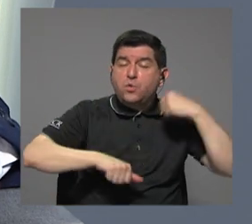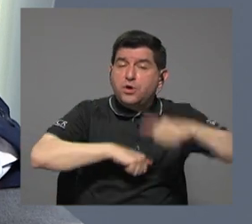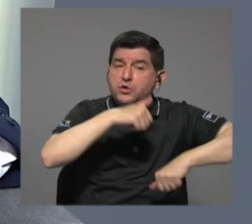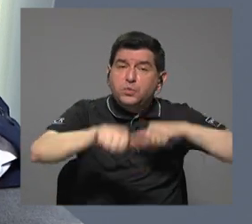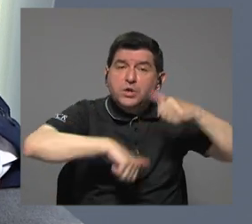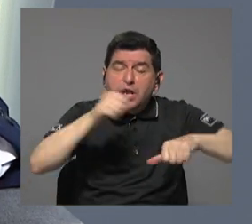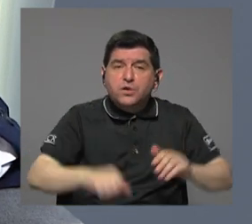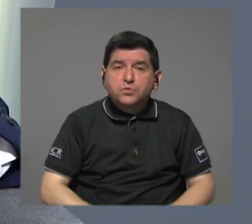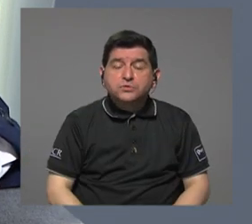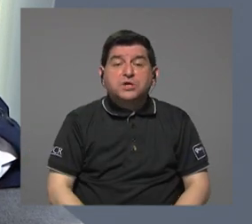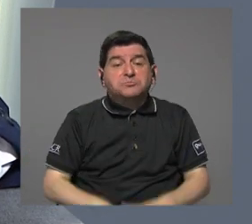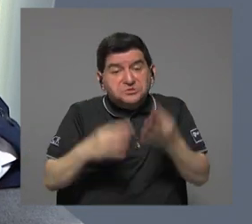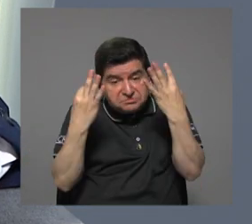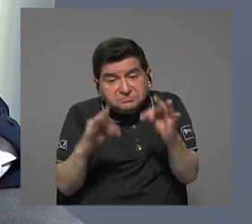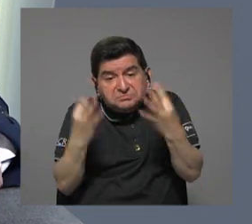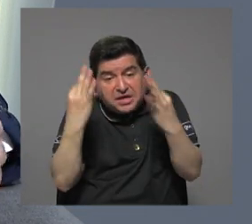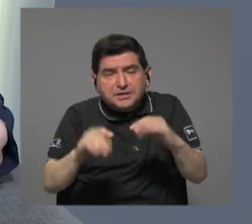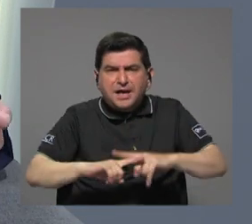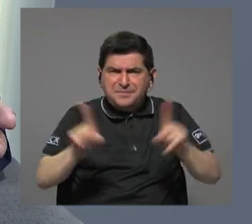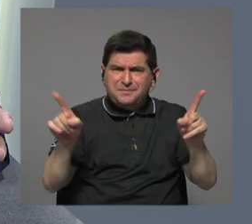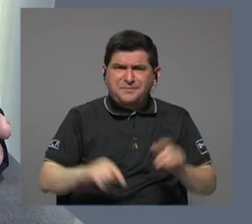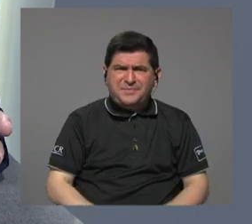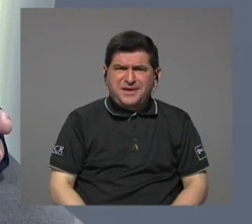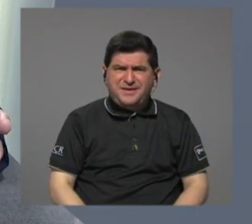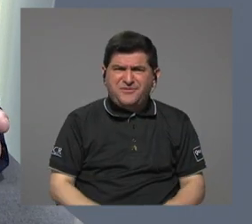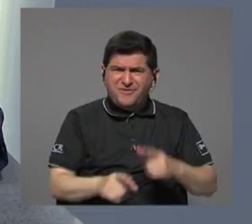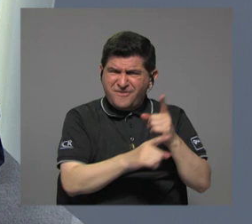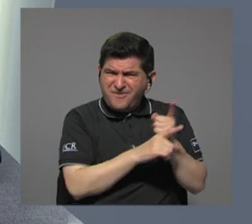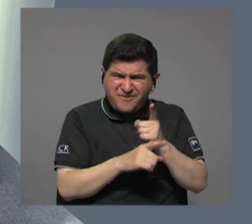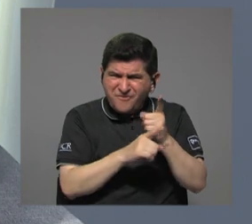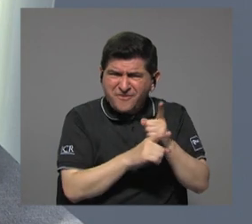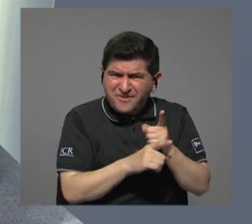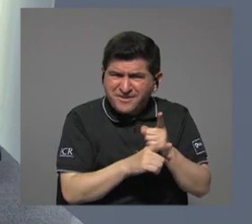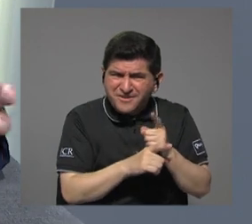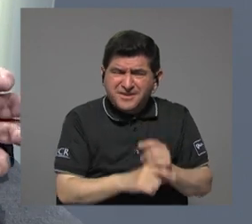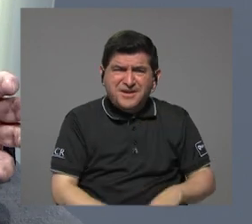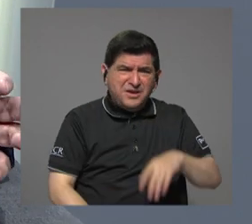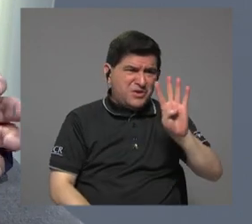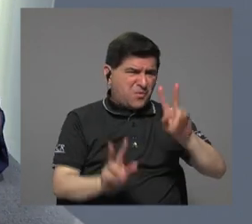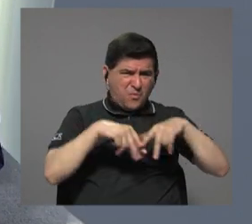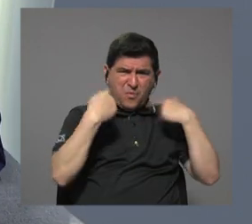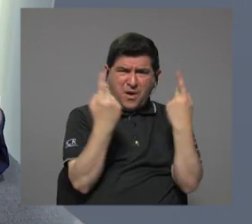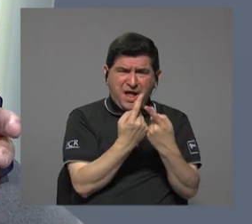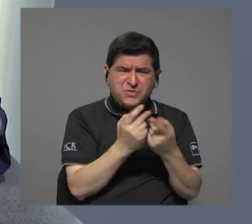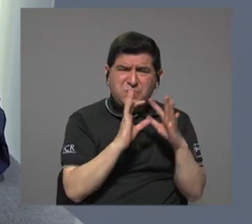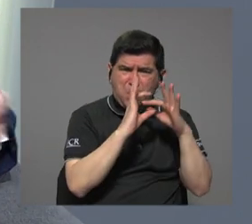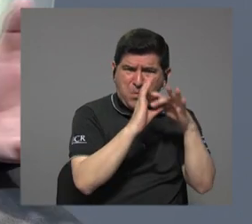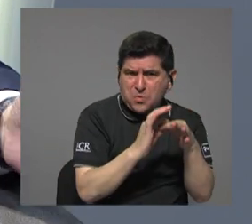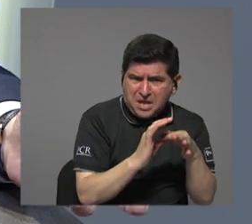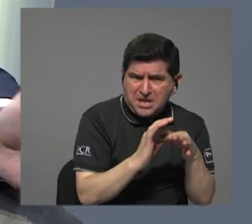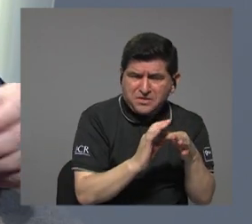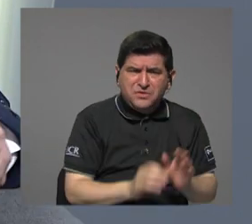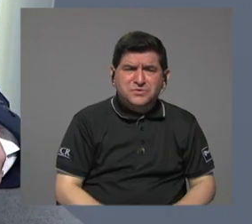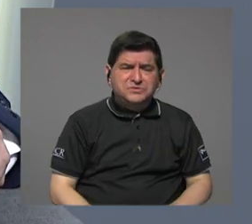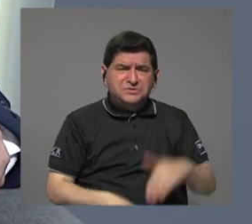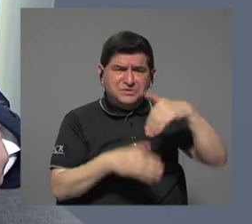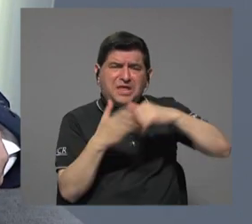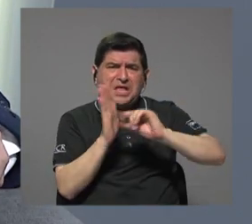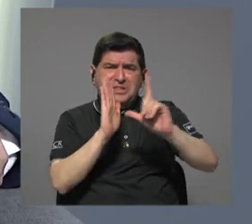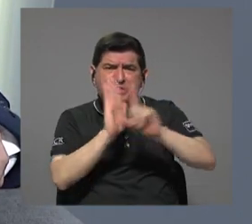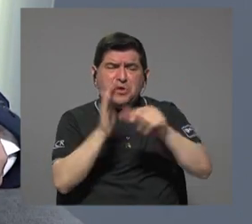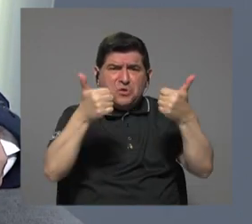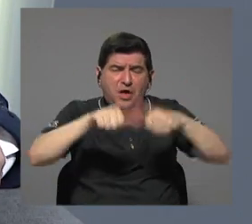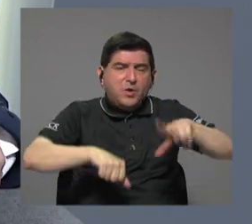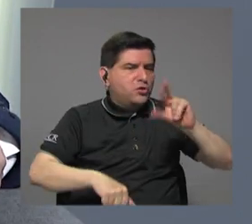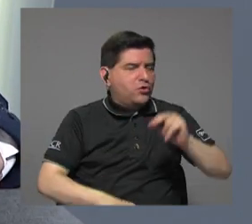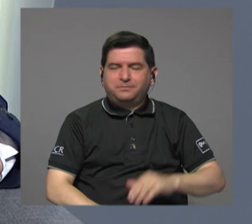pues haremos la lucha pero qué bien se va a arreglar porque esos cuatro partidos que son una coalición partidista parlamentaria tan de